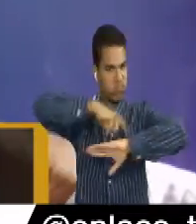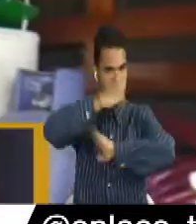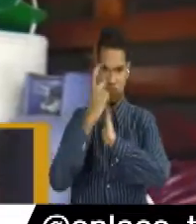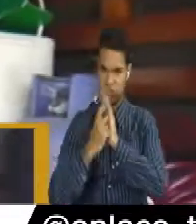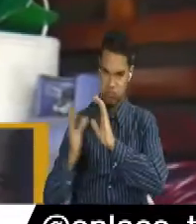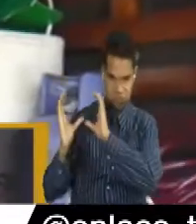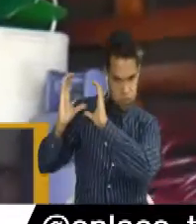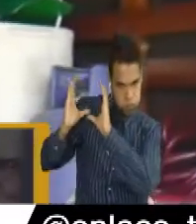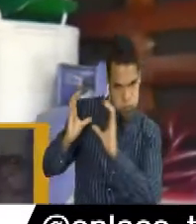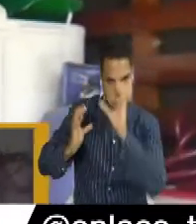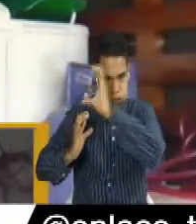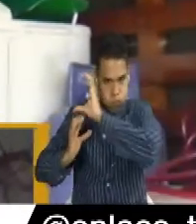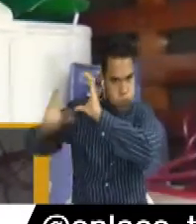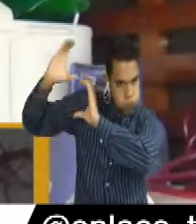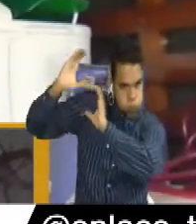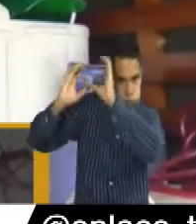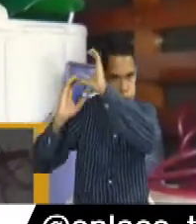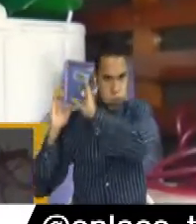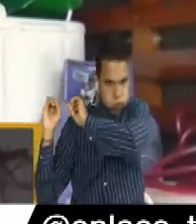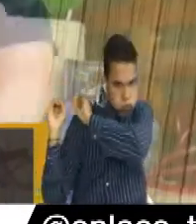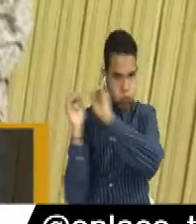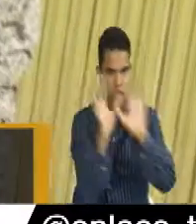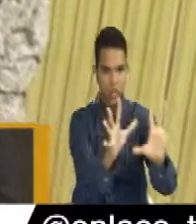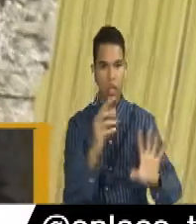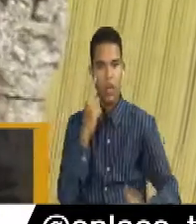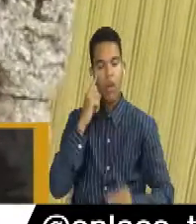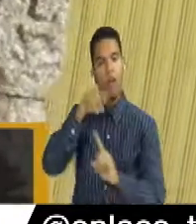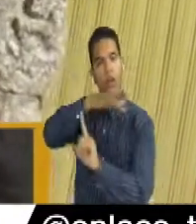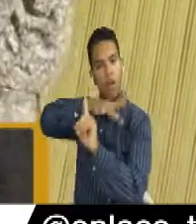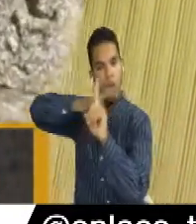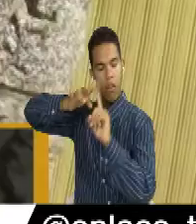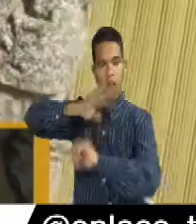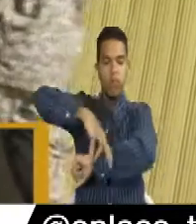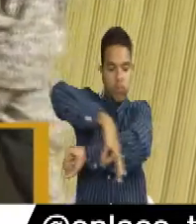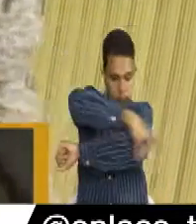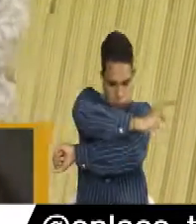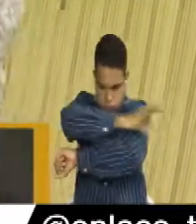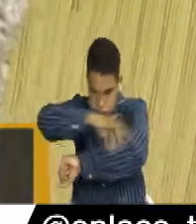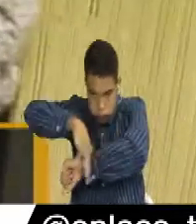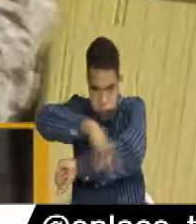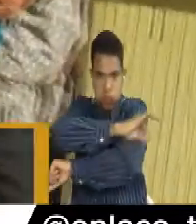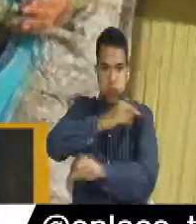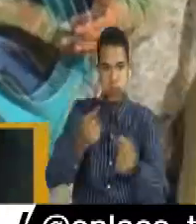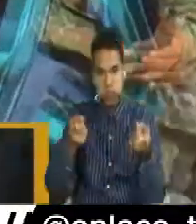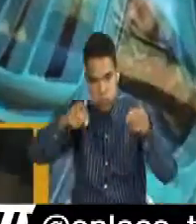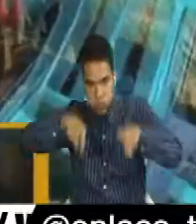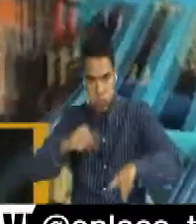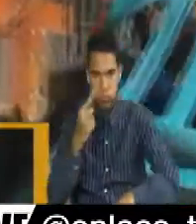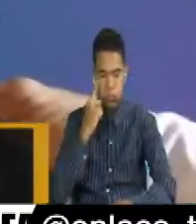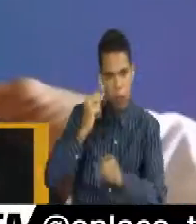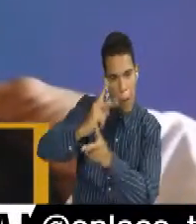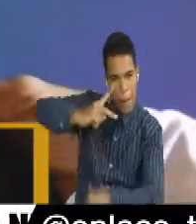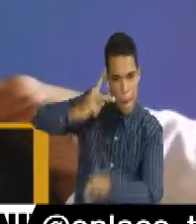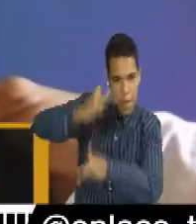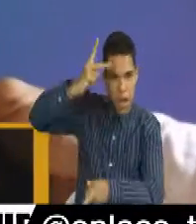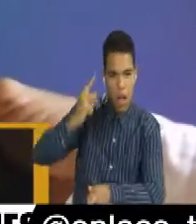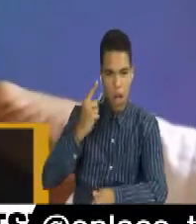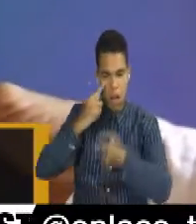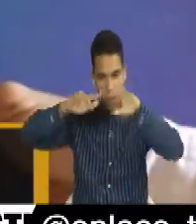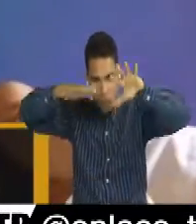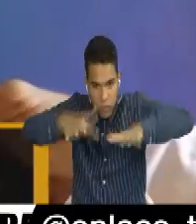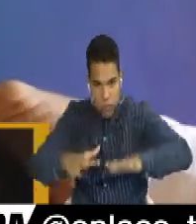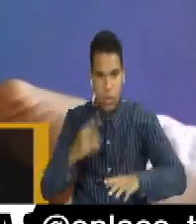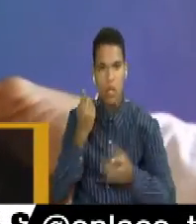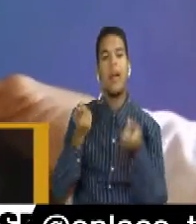y por medio ambiente. Vino de infraestructura, de riesgo y desastre y por medio